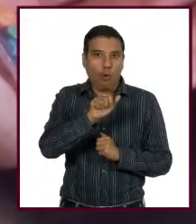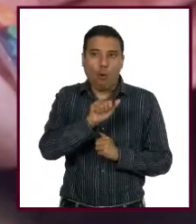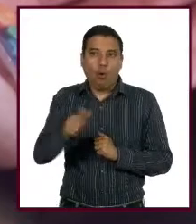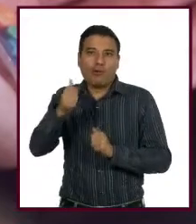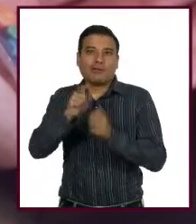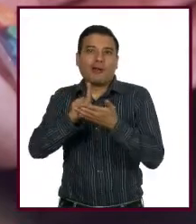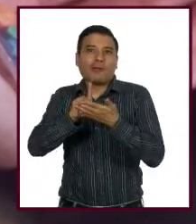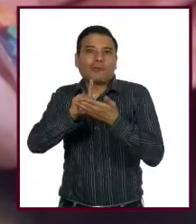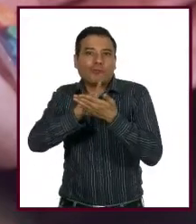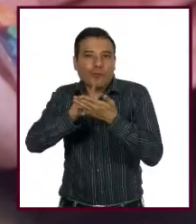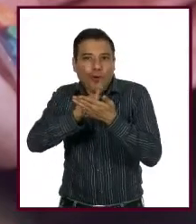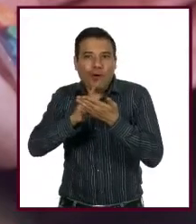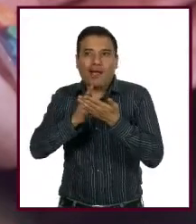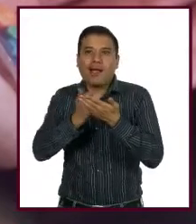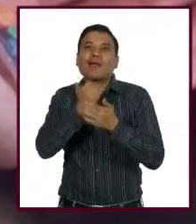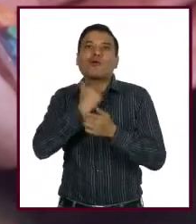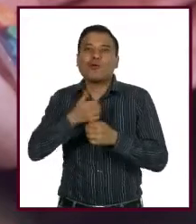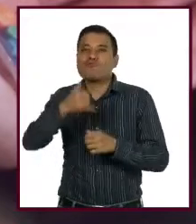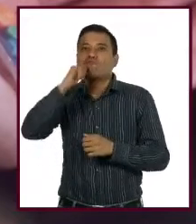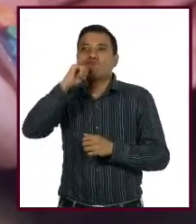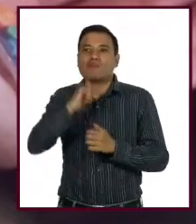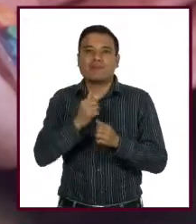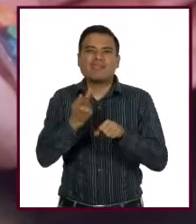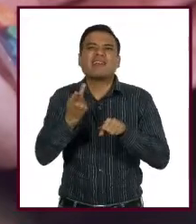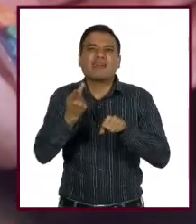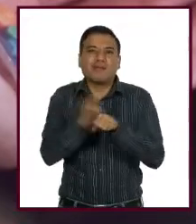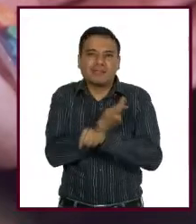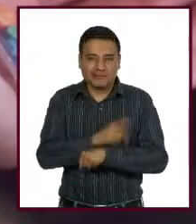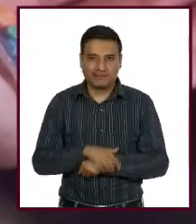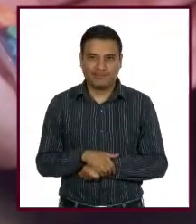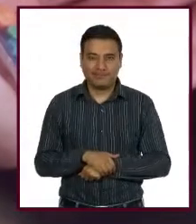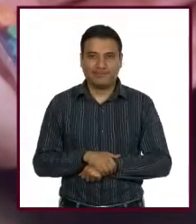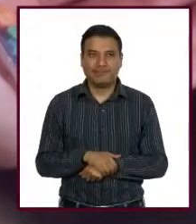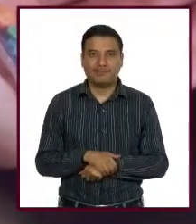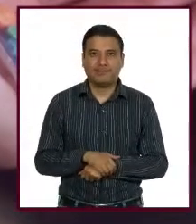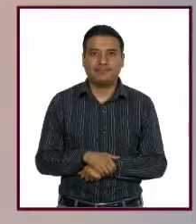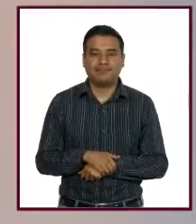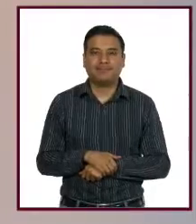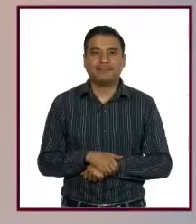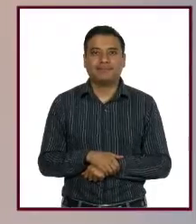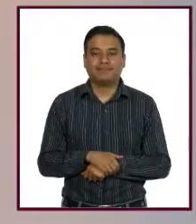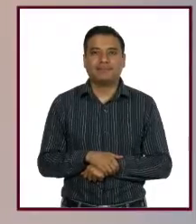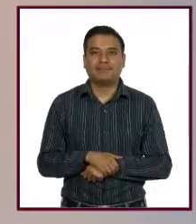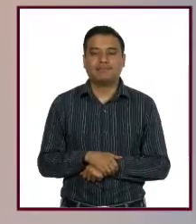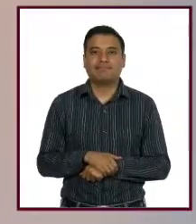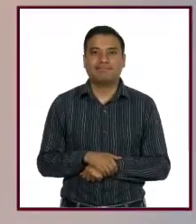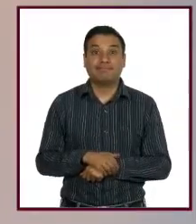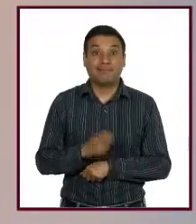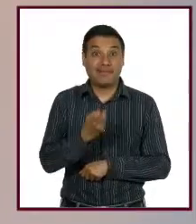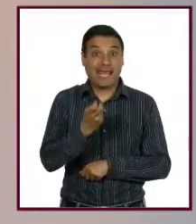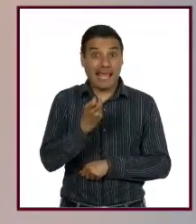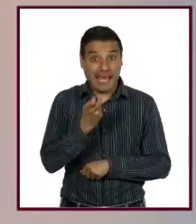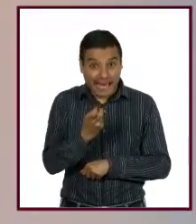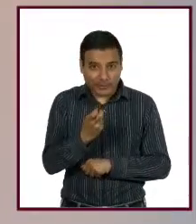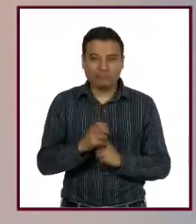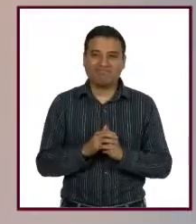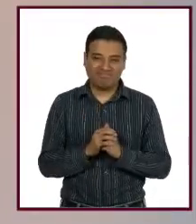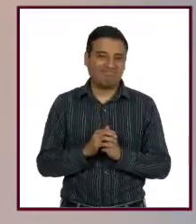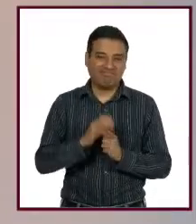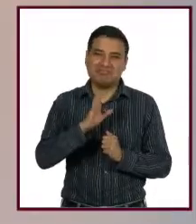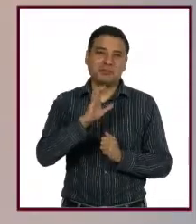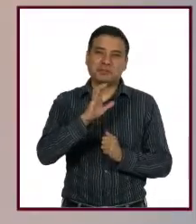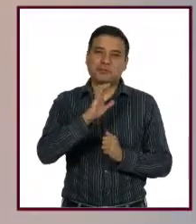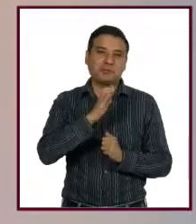sustancia? Pone un ejemplo, como el alcohol. ¿Qué nos diría, doctor? Eso es algo muy, muy frecuente